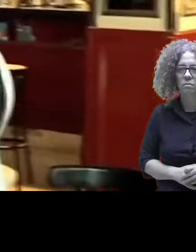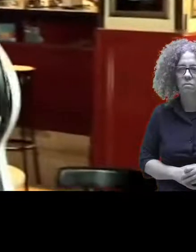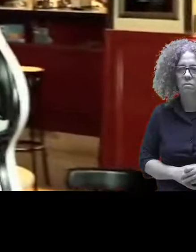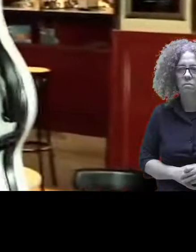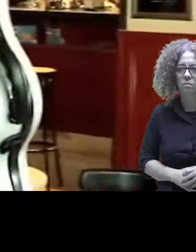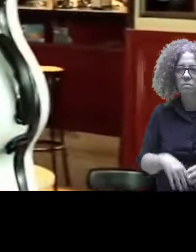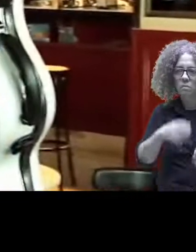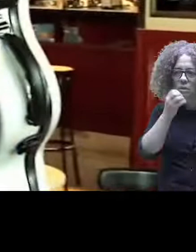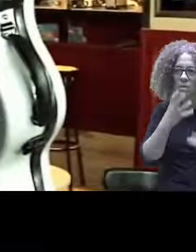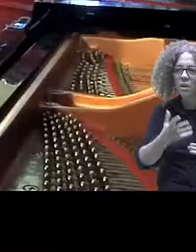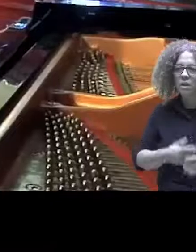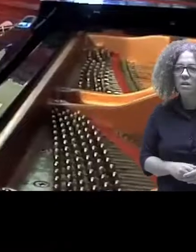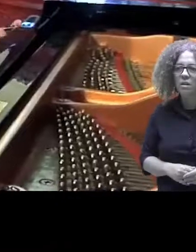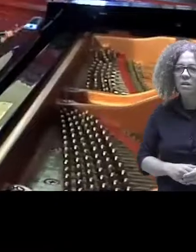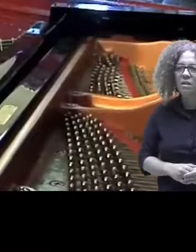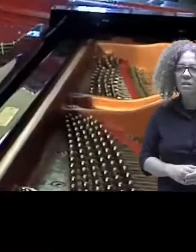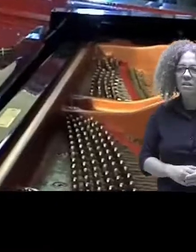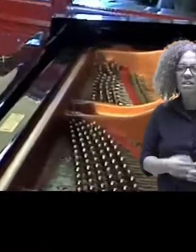Bien. ¿Qué?